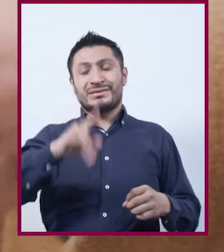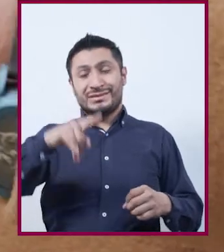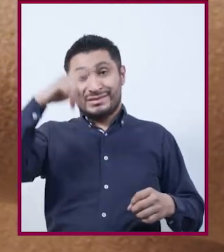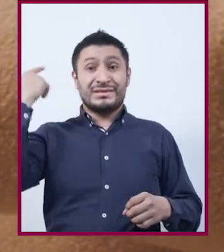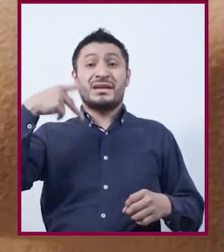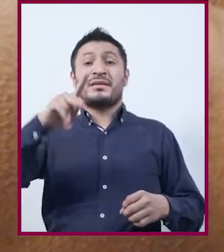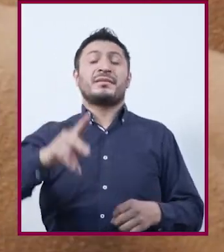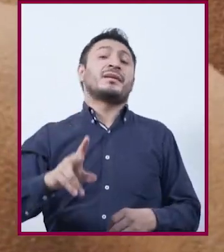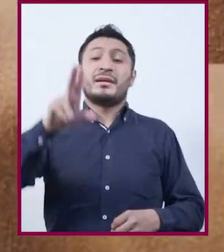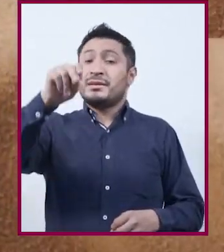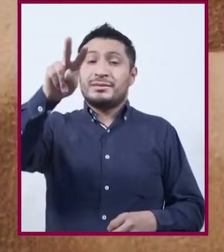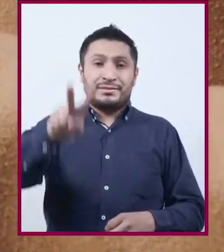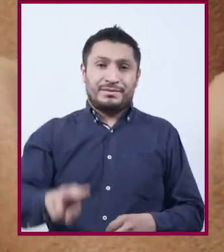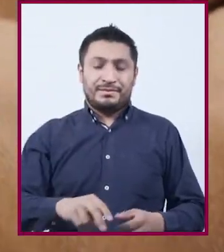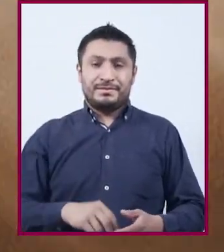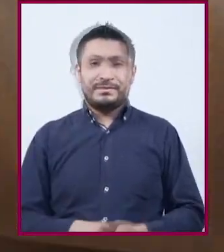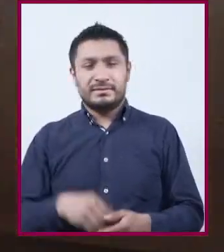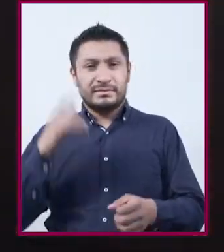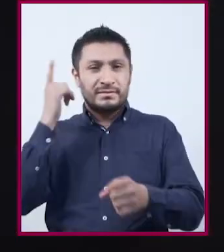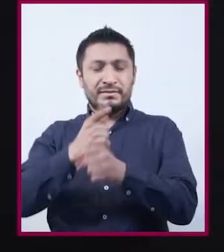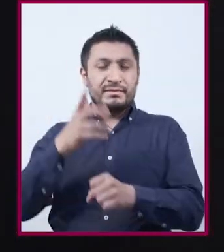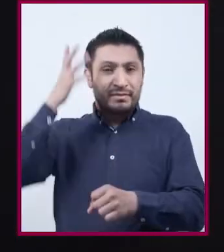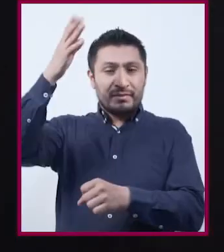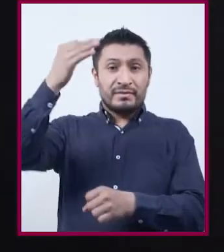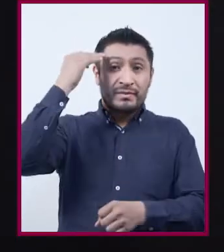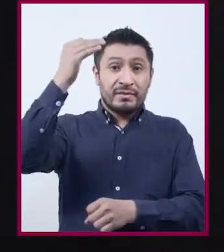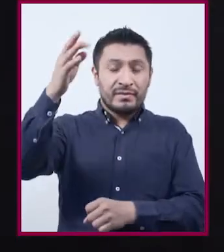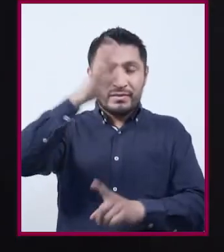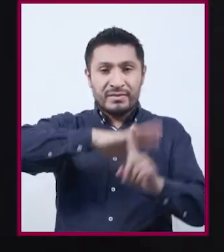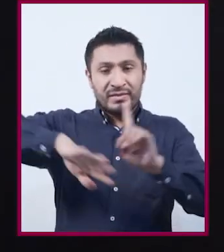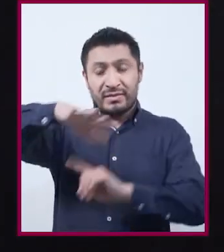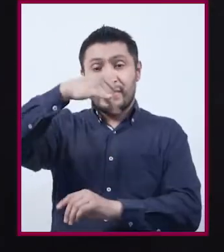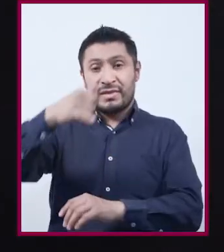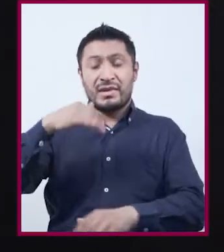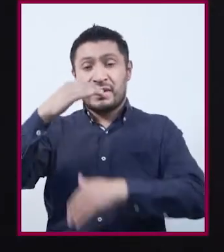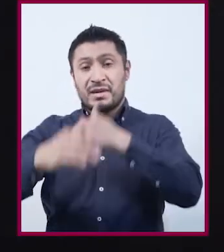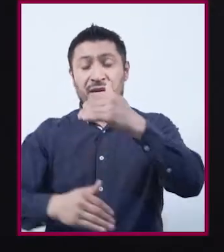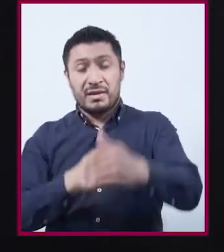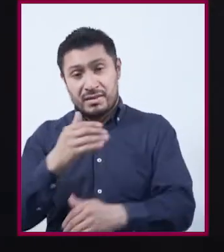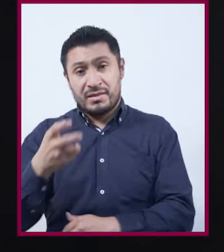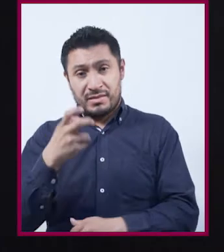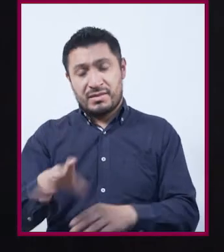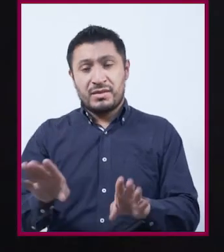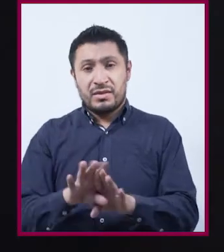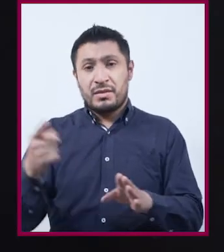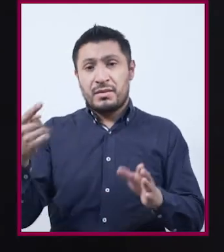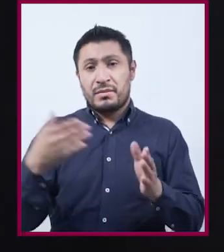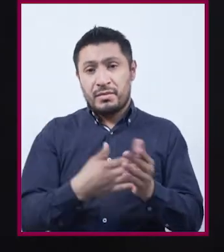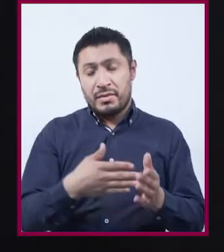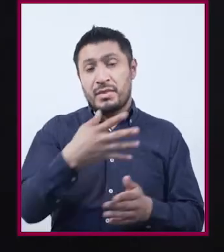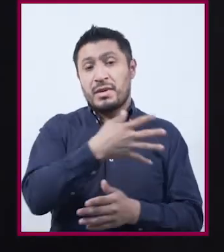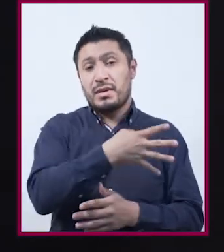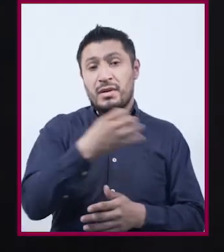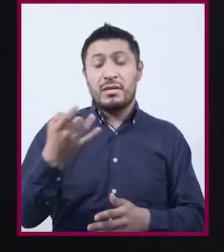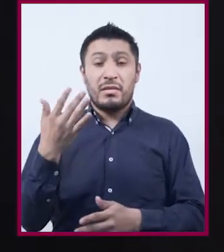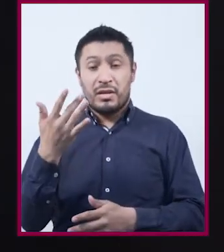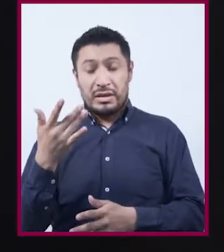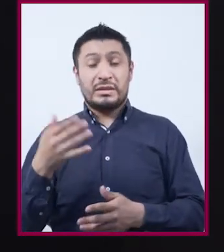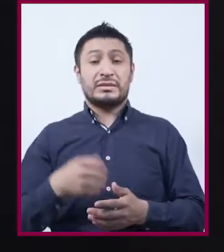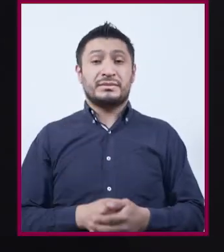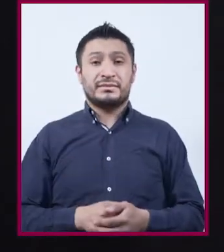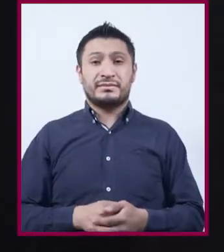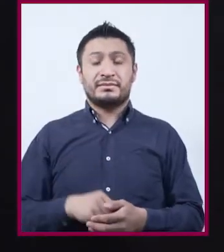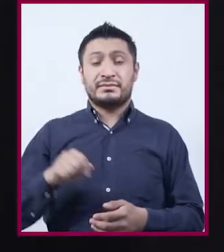sencillo, pero no lo es. De hecho, las predicciones del tiempo y la evolución de la moderna meteorología se dieron a partir de